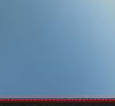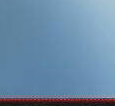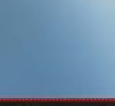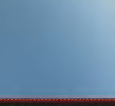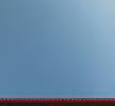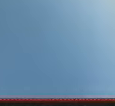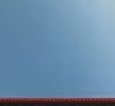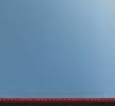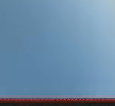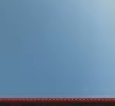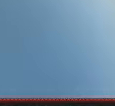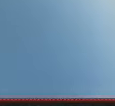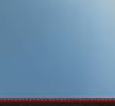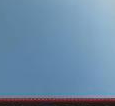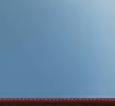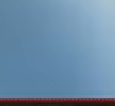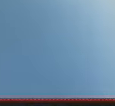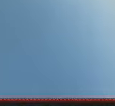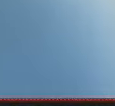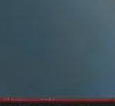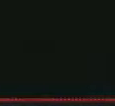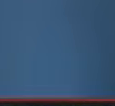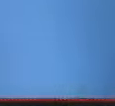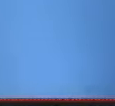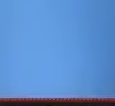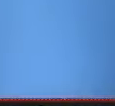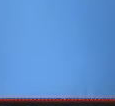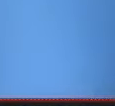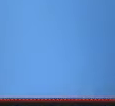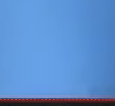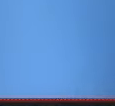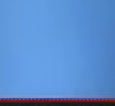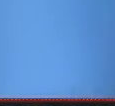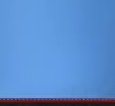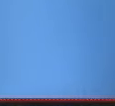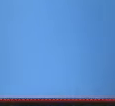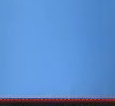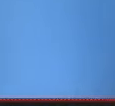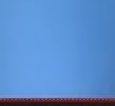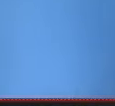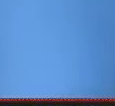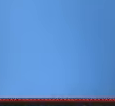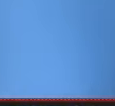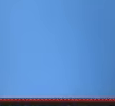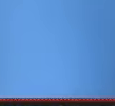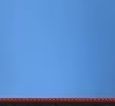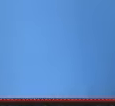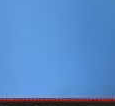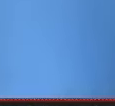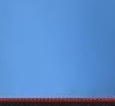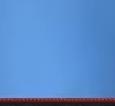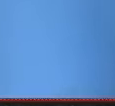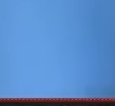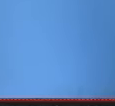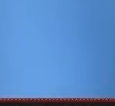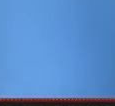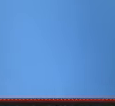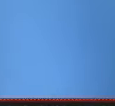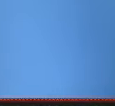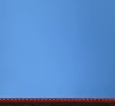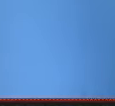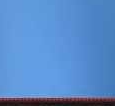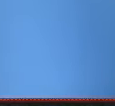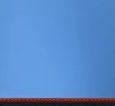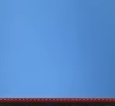estuviésemos al tanto de toda la situación actual. Cuando me escapo de la cárcel militar de Ramo Verde, en todo